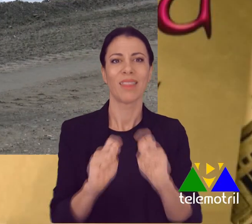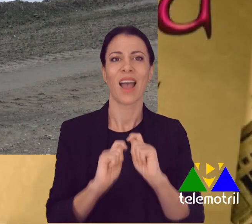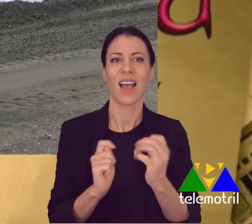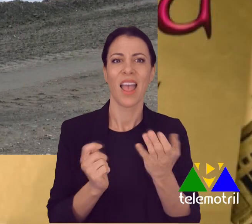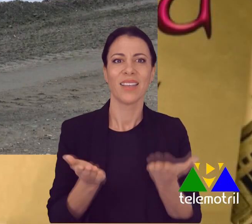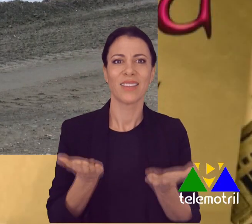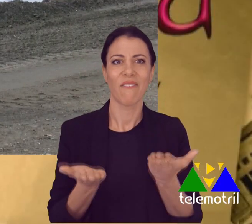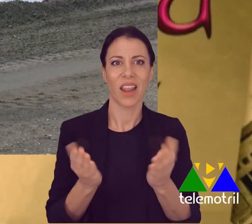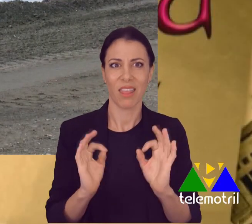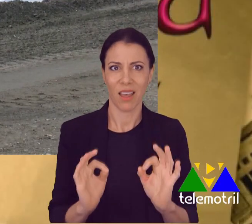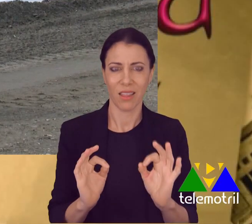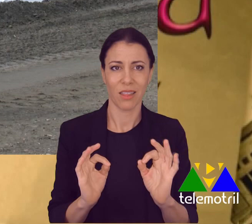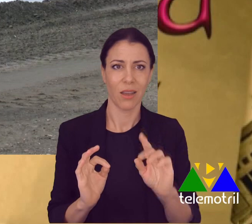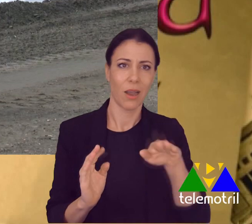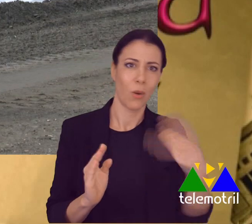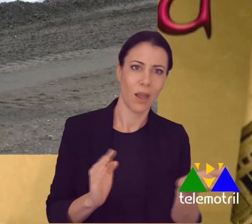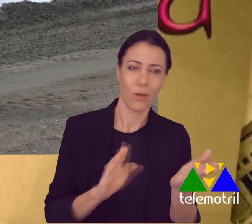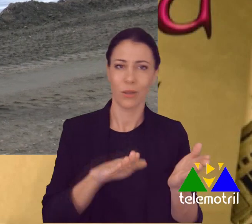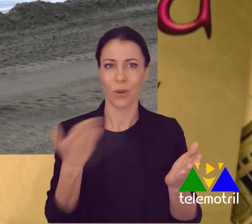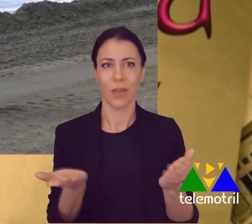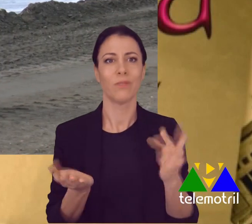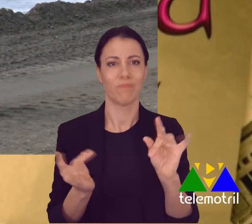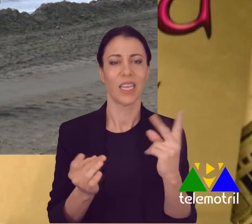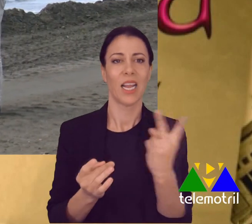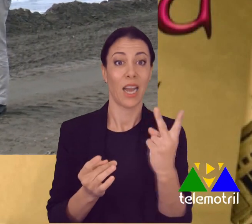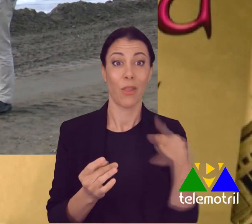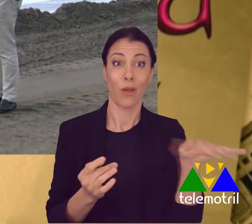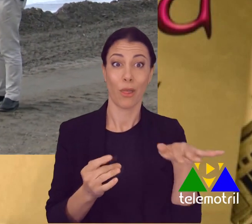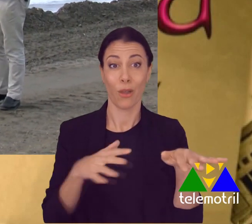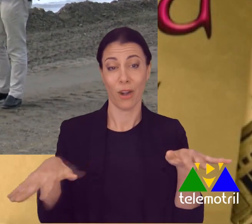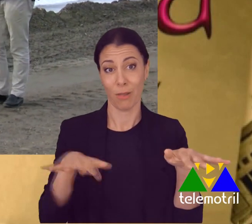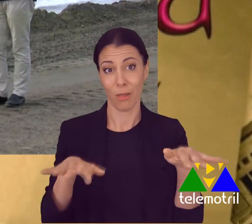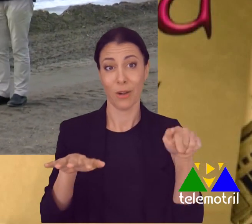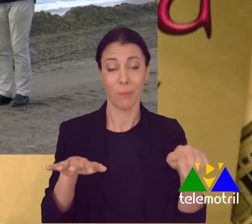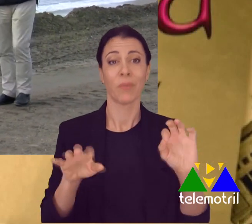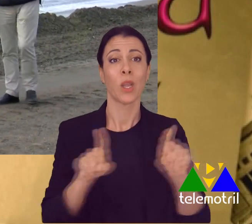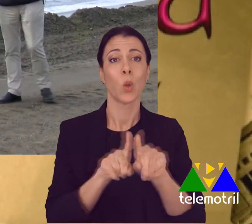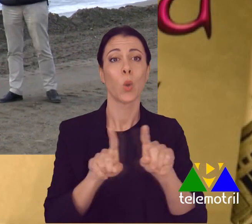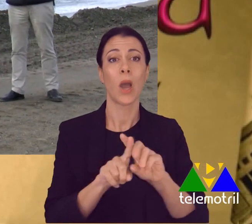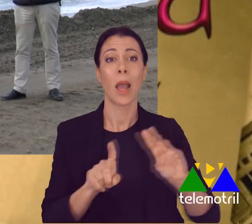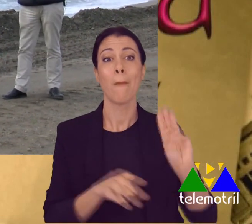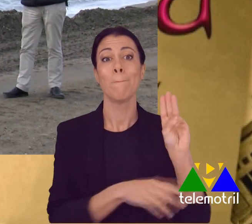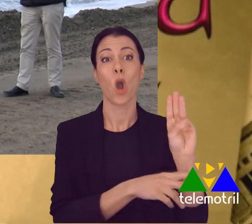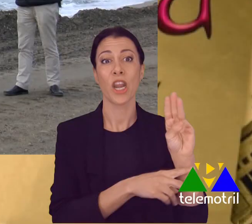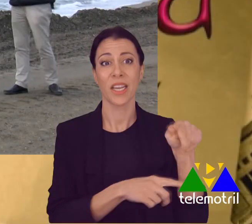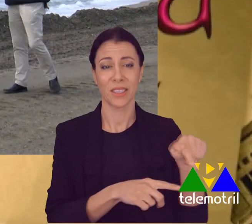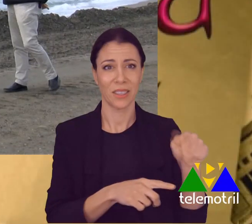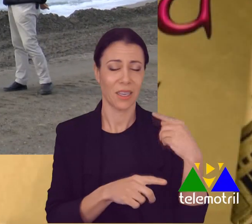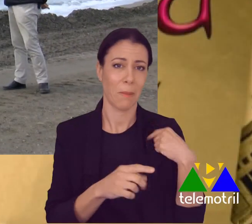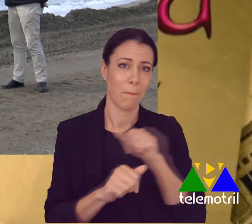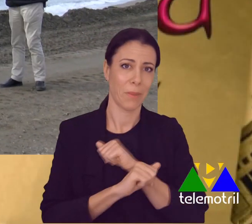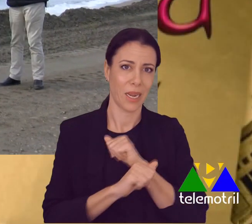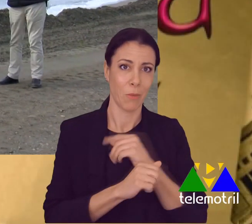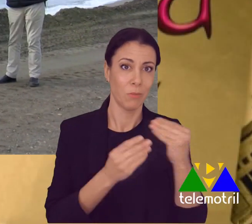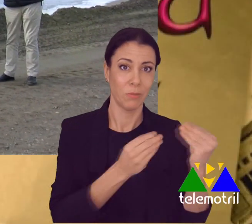lado, lógicamente, del Espigón, ¿no? A dos partes de la playa de Poniente, que definitivamente se termine de asentar,